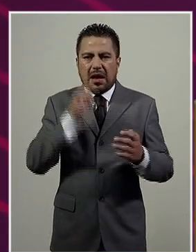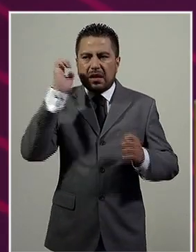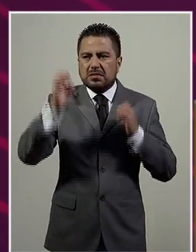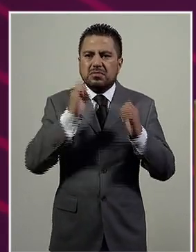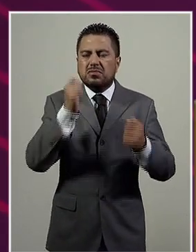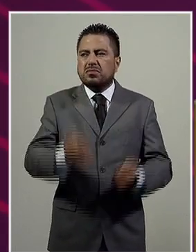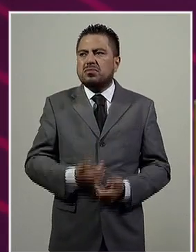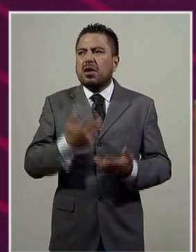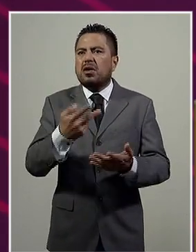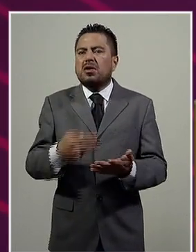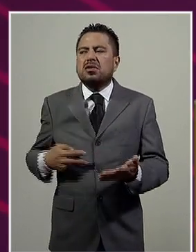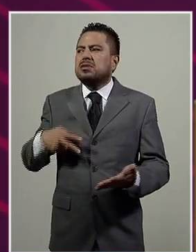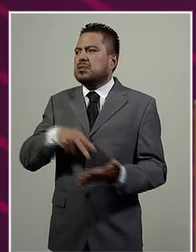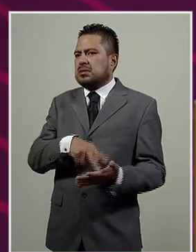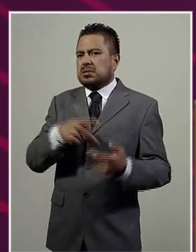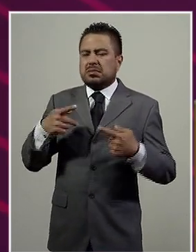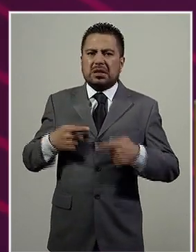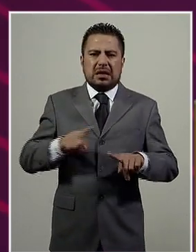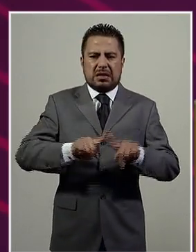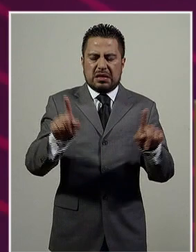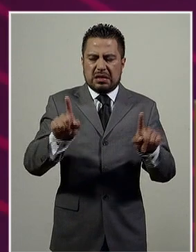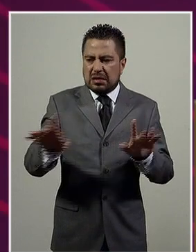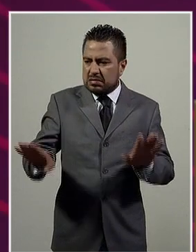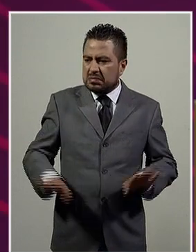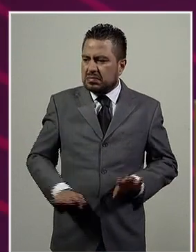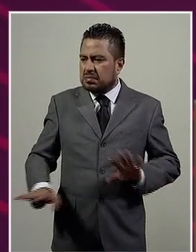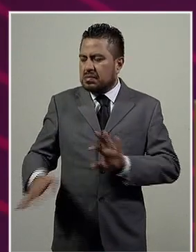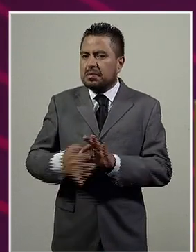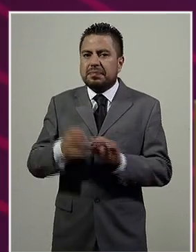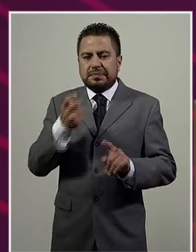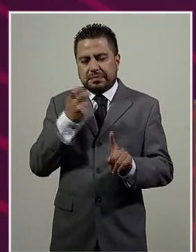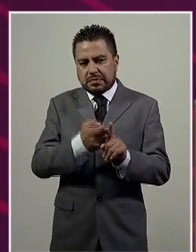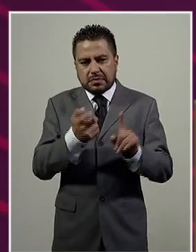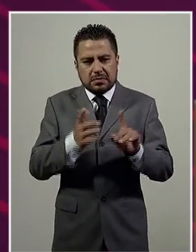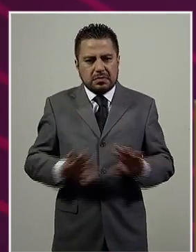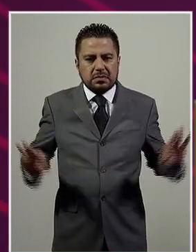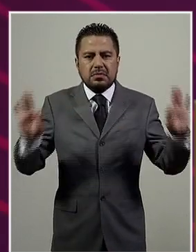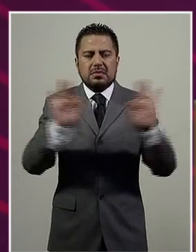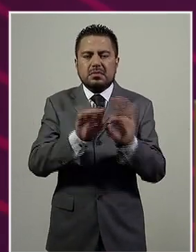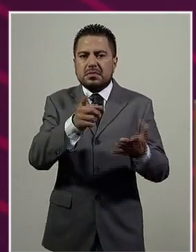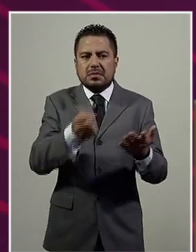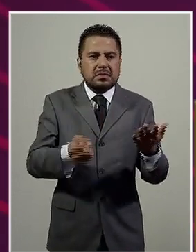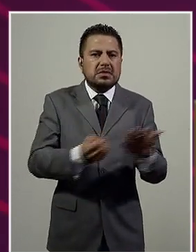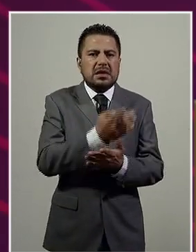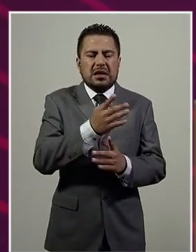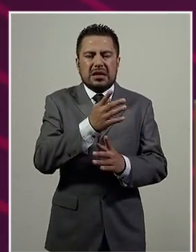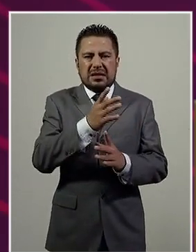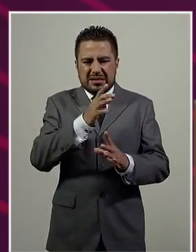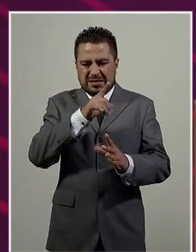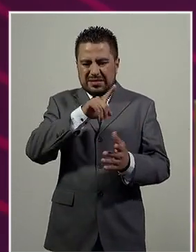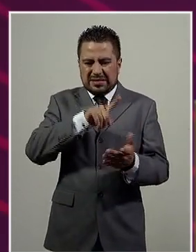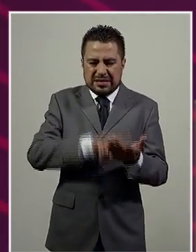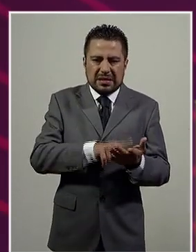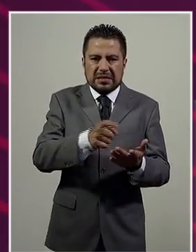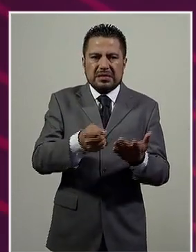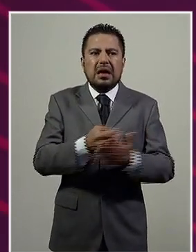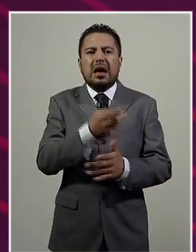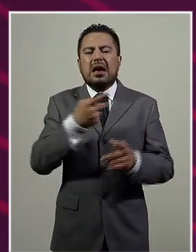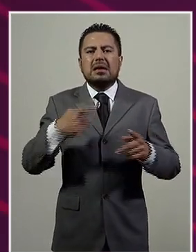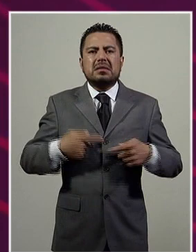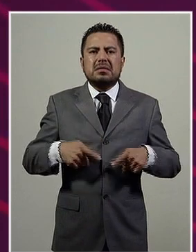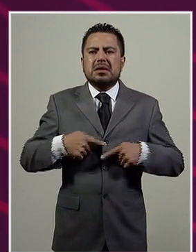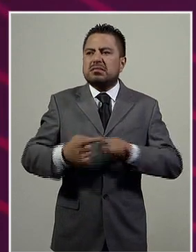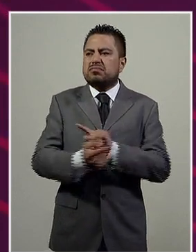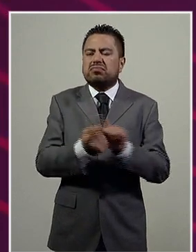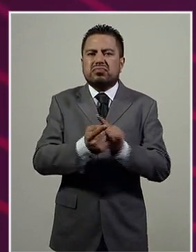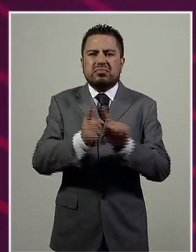exposición a las personas que son distintas a nosotros es muy importante. Entonces, el salir de nuestra burbuja y estar expuestos a personas que